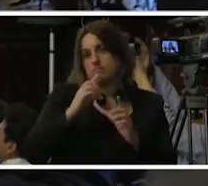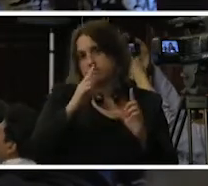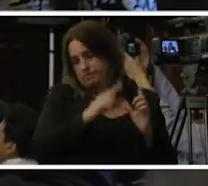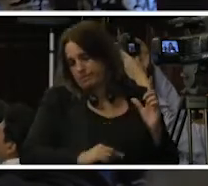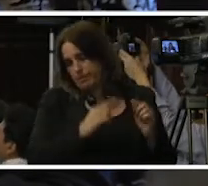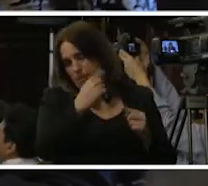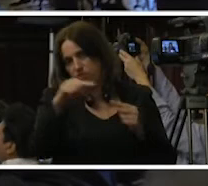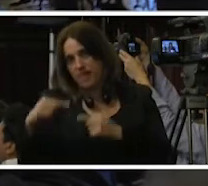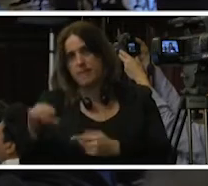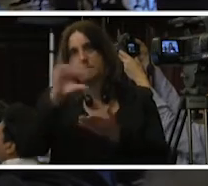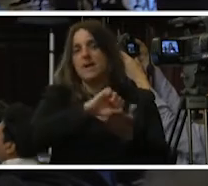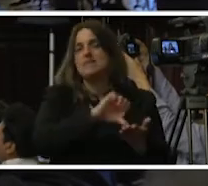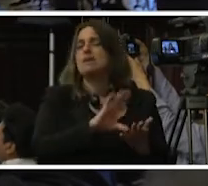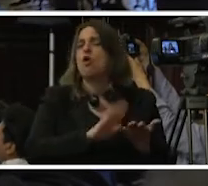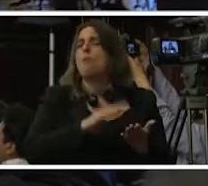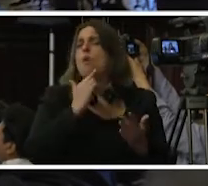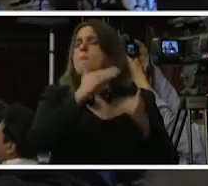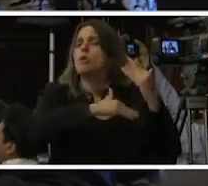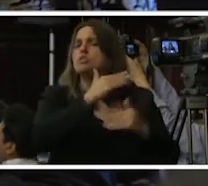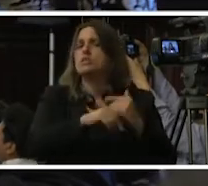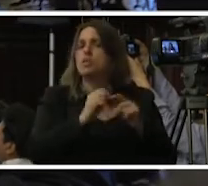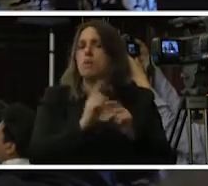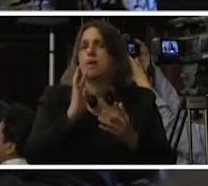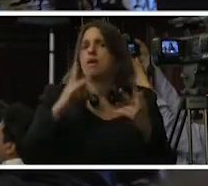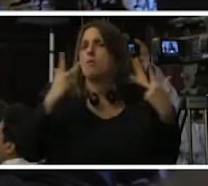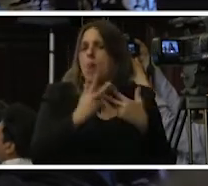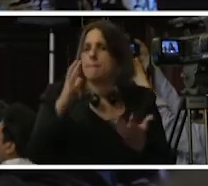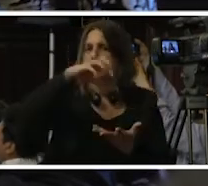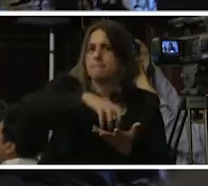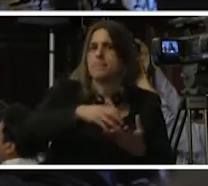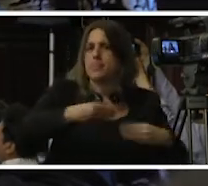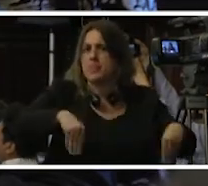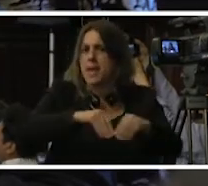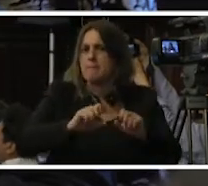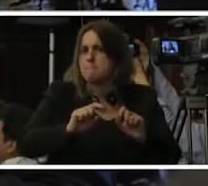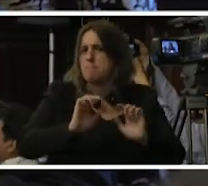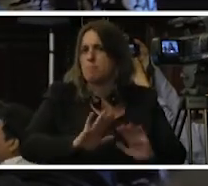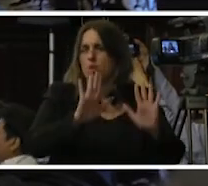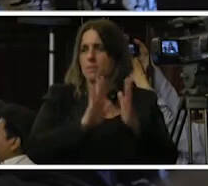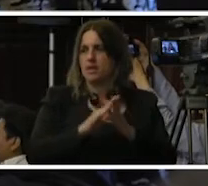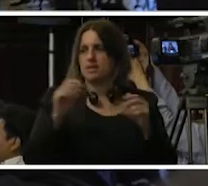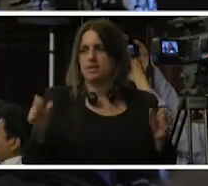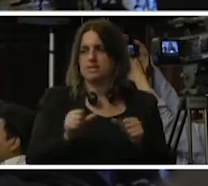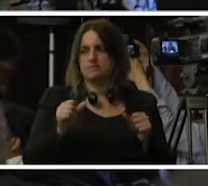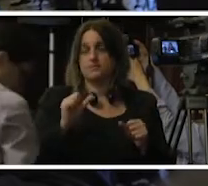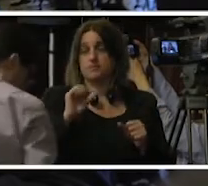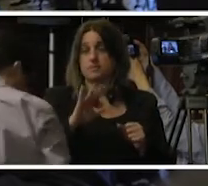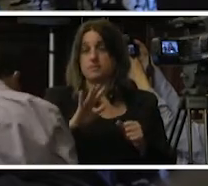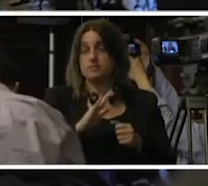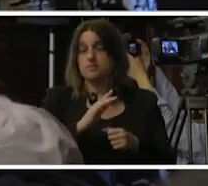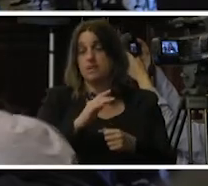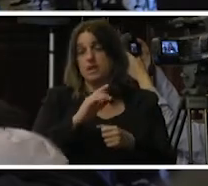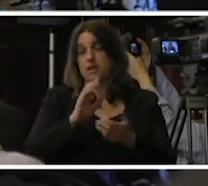cuanto a procesos de demarcación, de titulación y de ejercicio pleno de poderes de